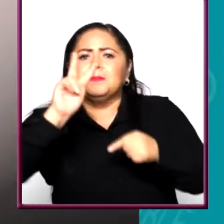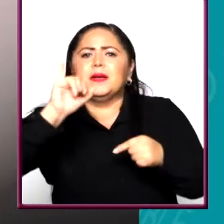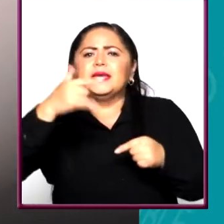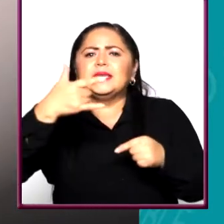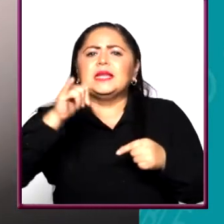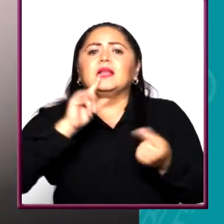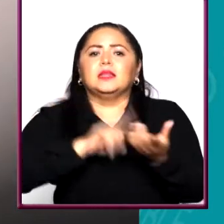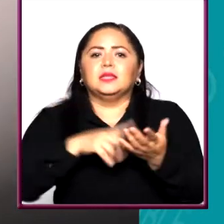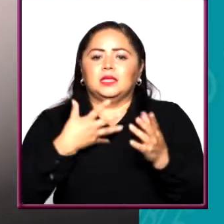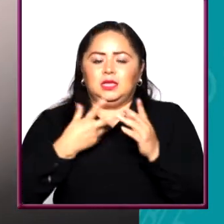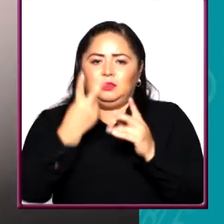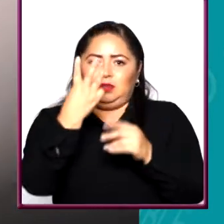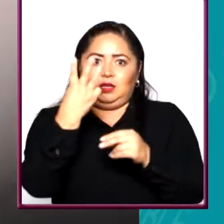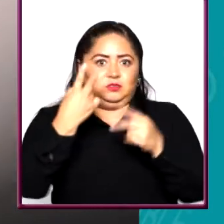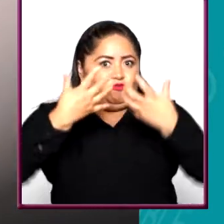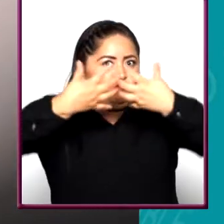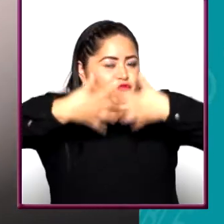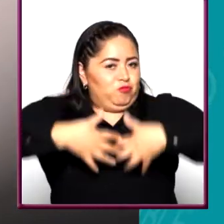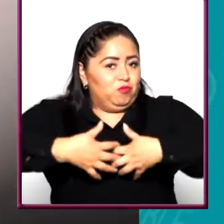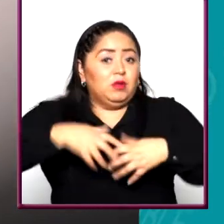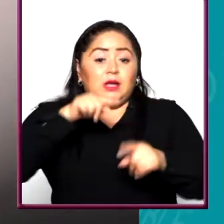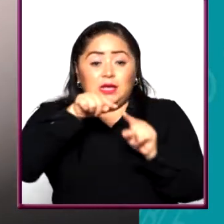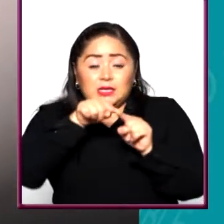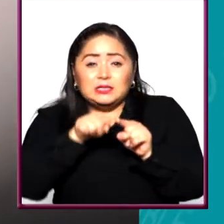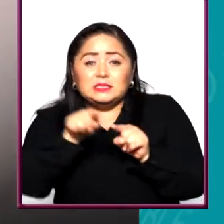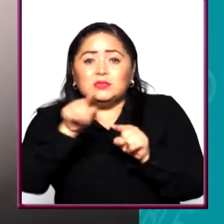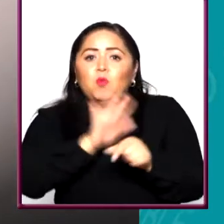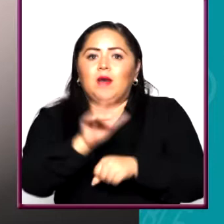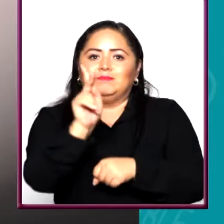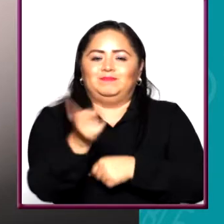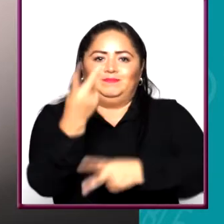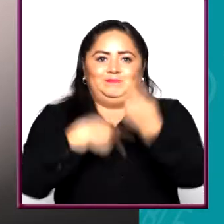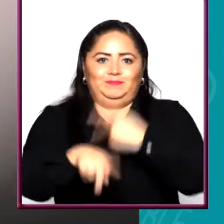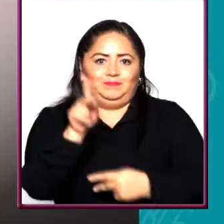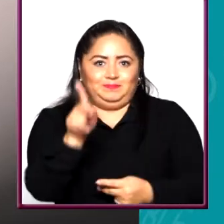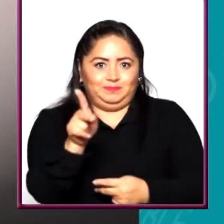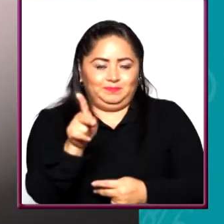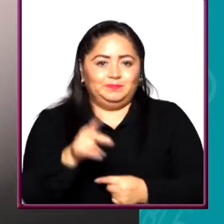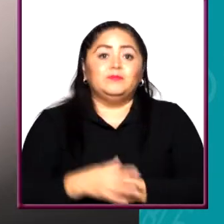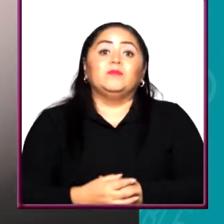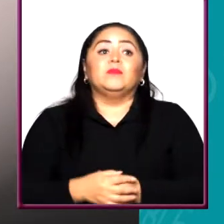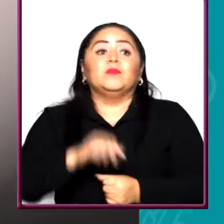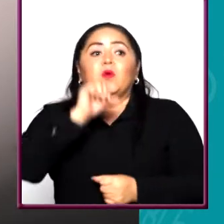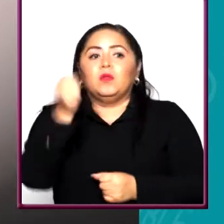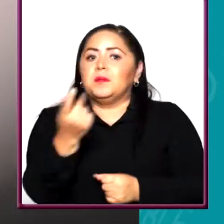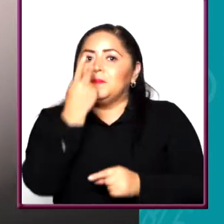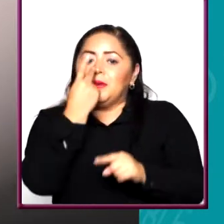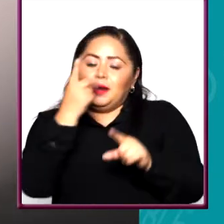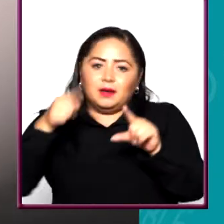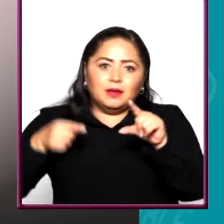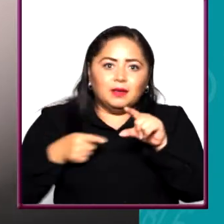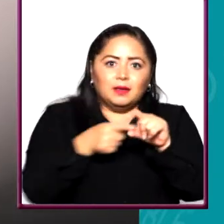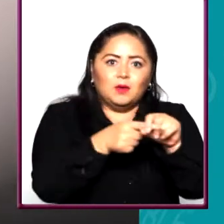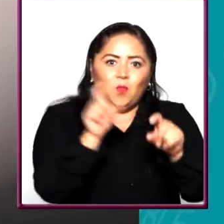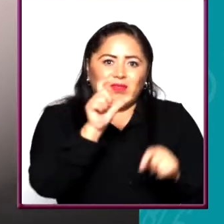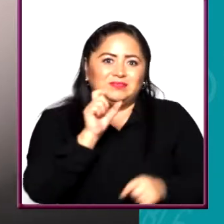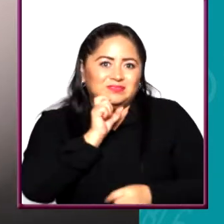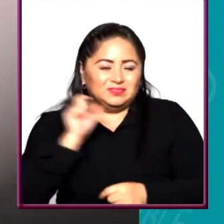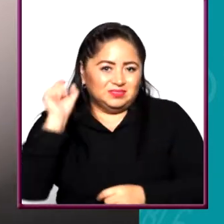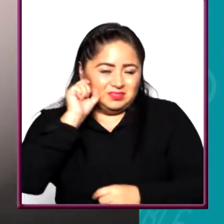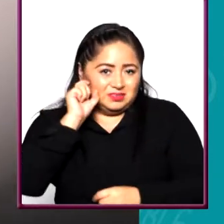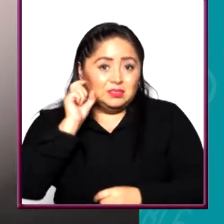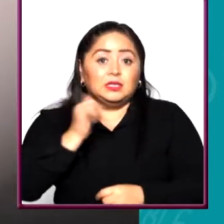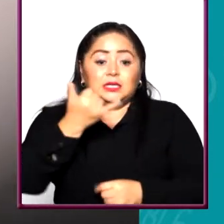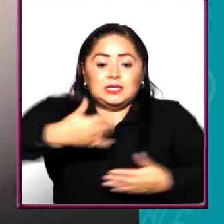abertura vaginal. Tiene tres funciones. Por ahí sale la menstruación. Entra el pene durante la relación